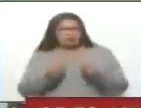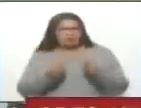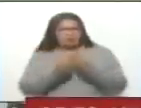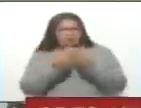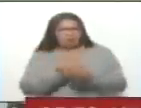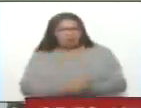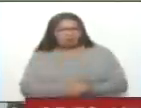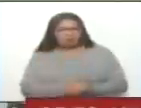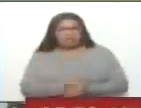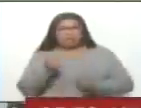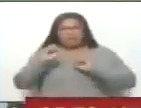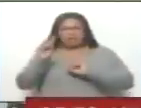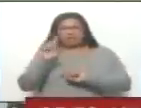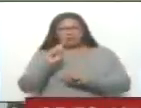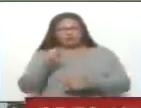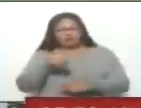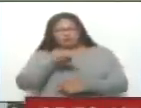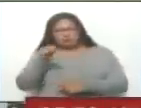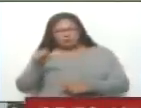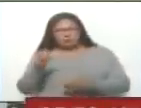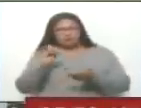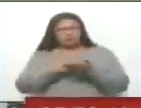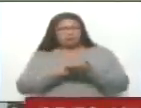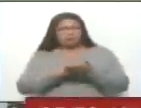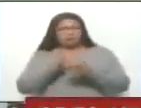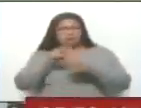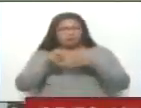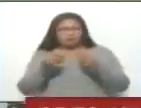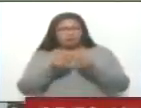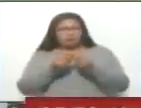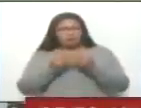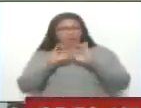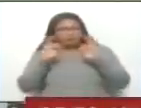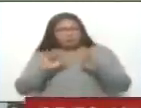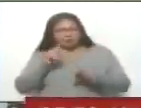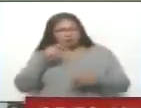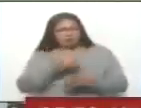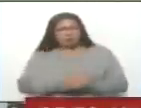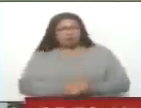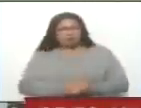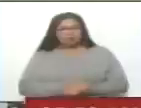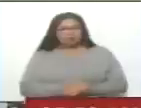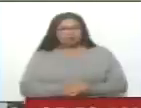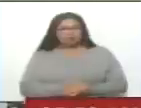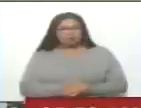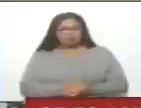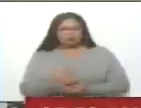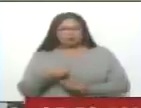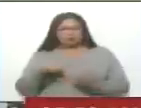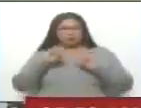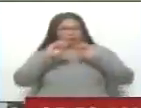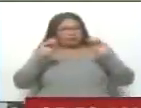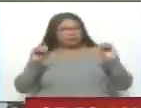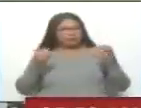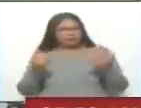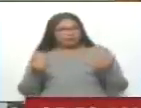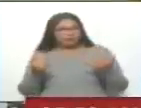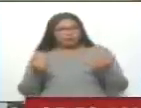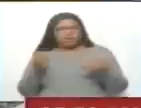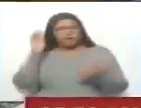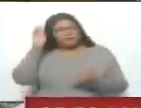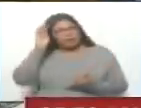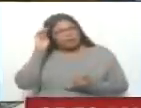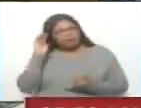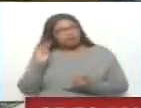la ha negado. Esta semana volvemos a sentarnos a seguir discutiendo la convención colectiva. Por eso le hago el llamado al maestro, por eso le hago el llamado... ¿Qué hubiese